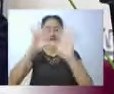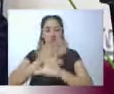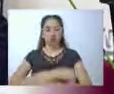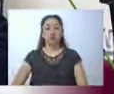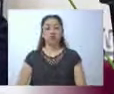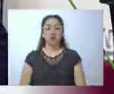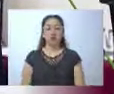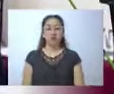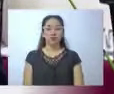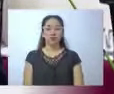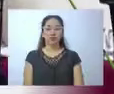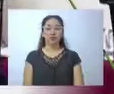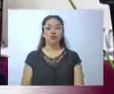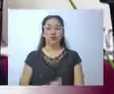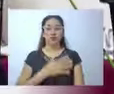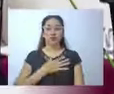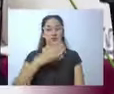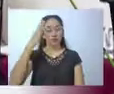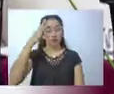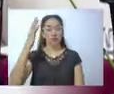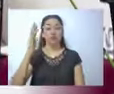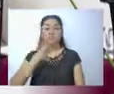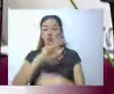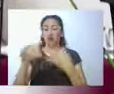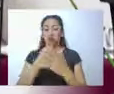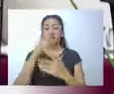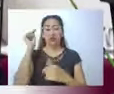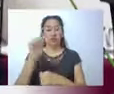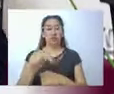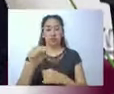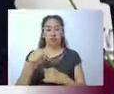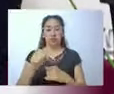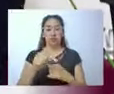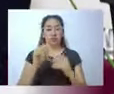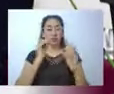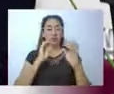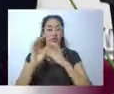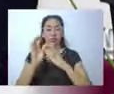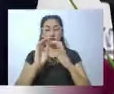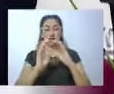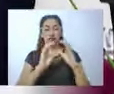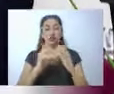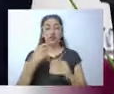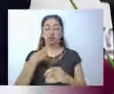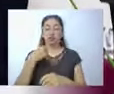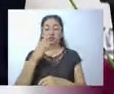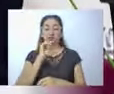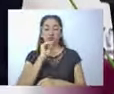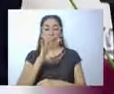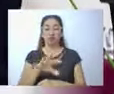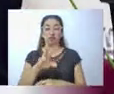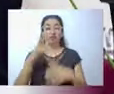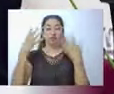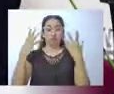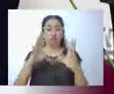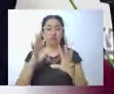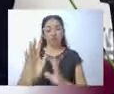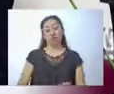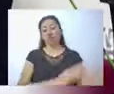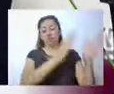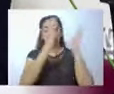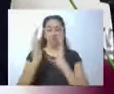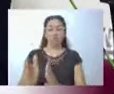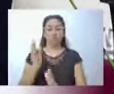que todos estos comentarios, bueno, EMSA, el caso de EMSA, como se ha manifestado, ya está en reorganización, han cambiado a todos